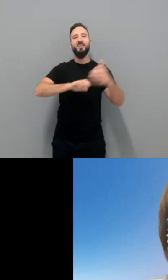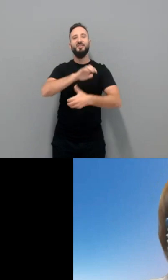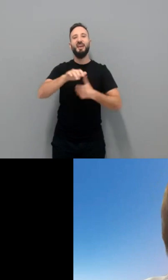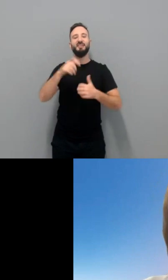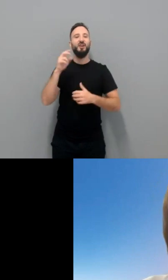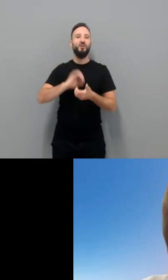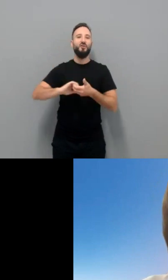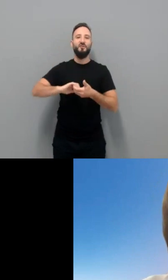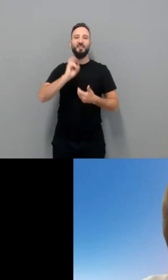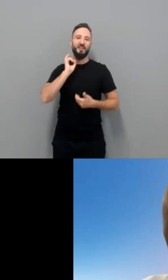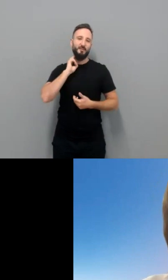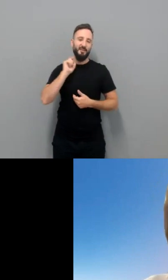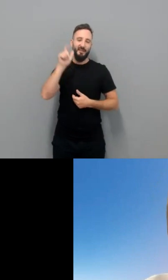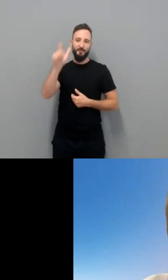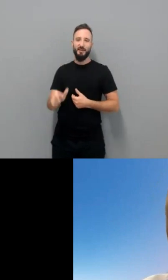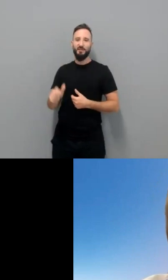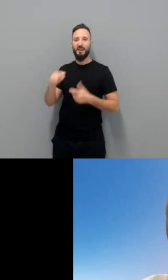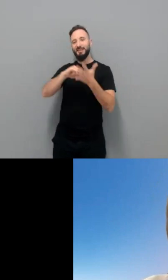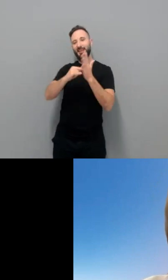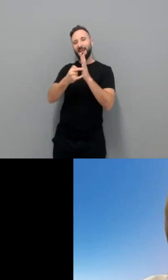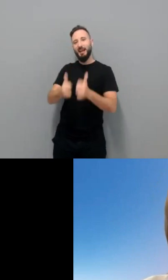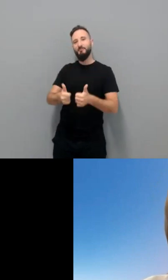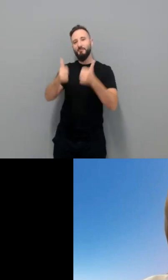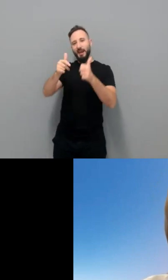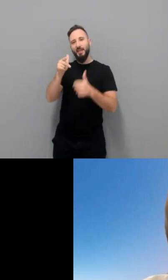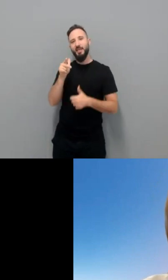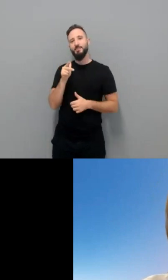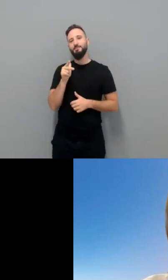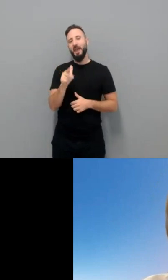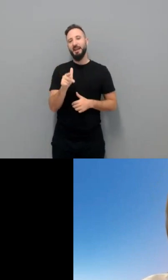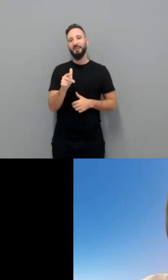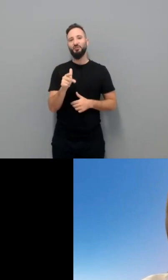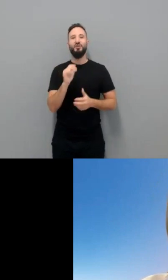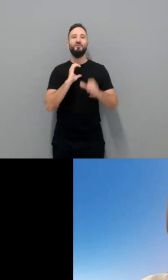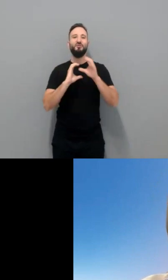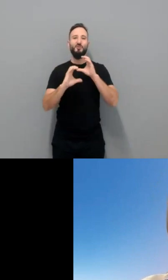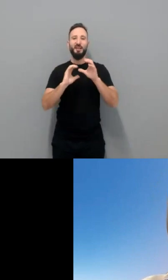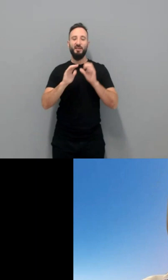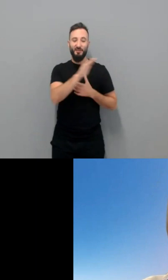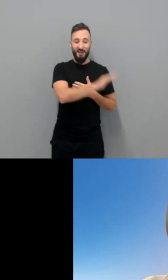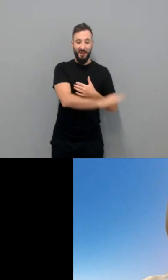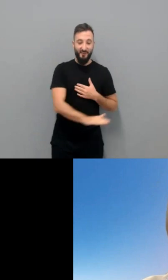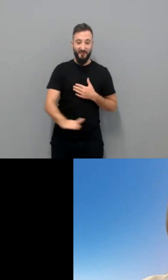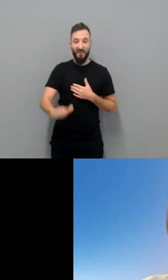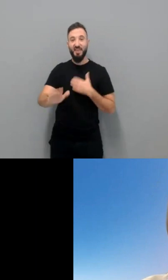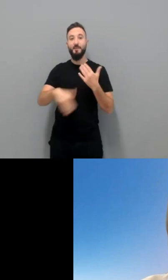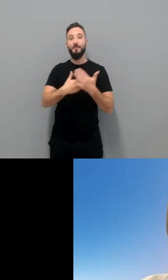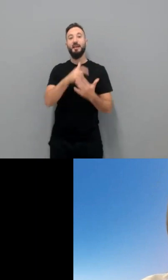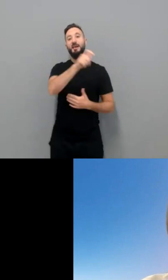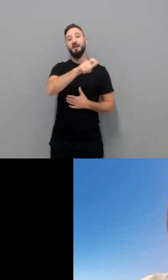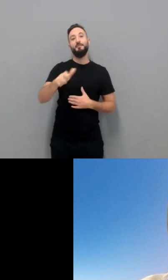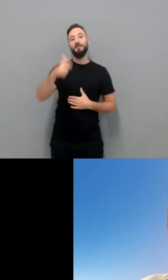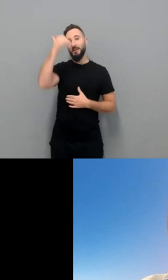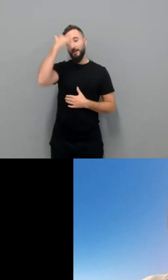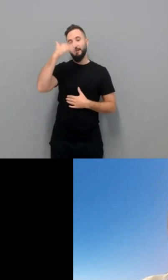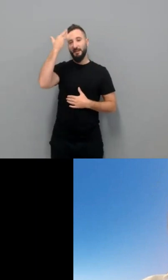expondrá desde la parte más técnica del derecho a la comunicación desde la infancia con personas con parálisis cerebral y